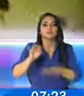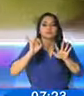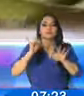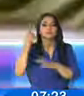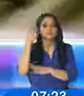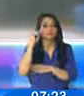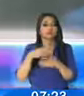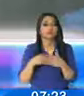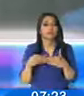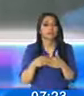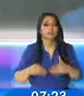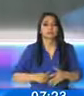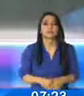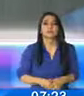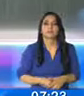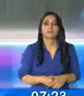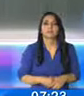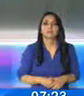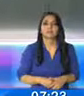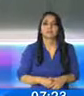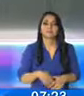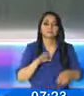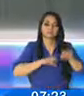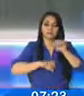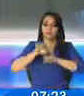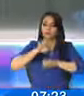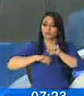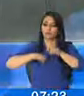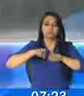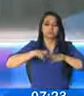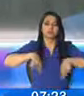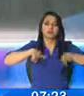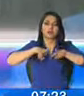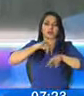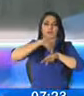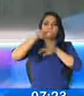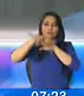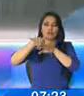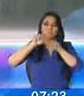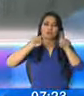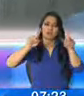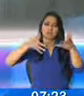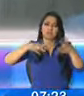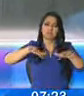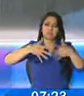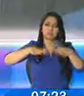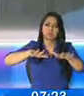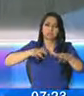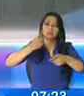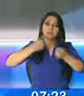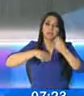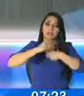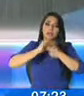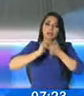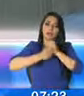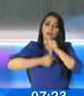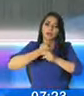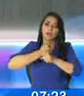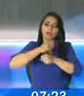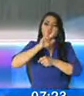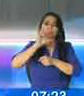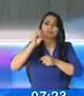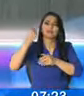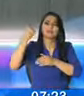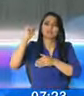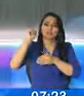mill tenemos que obiamente evaluar Cuál es el costo del avión pero para que tengan una idea el promedio de ventas anuales ha sido de 30